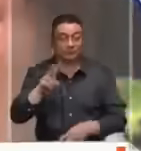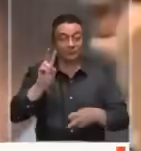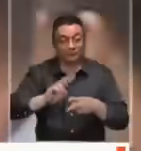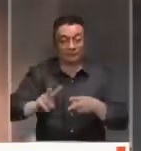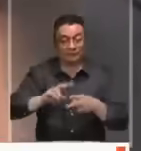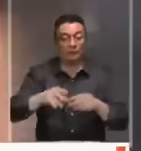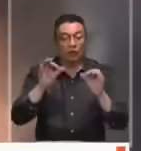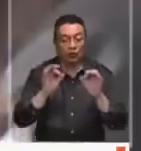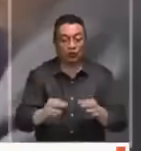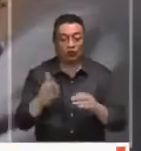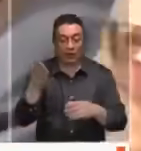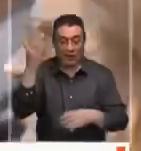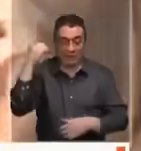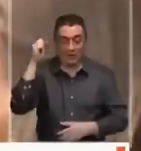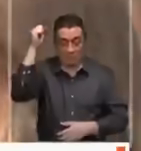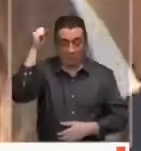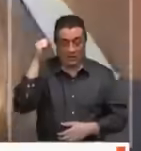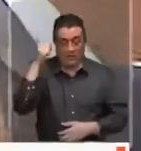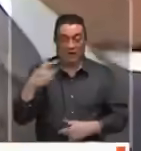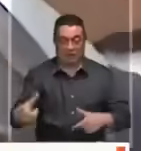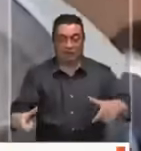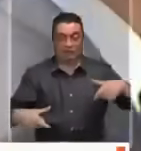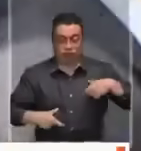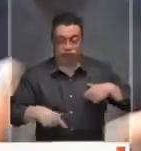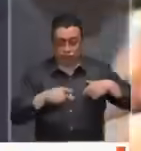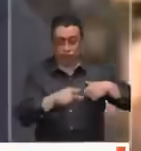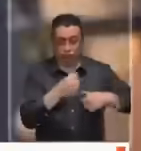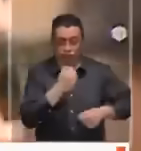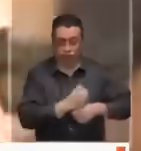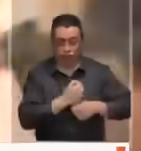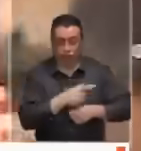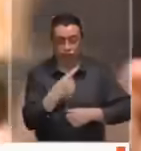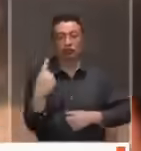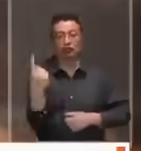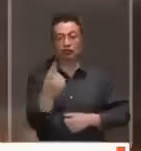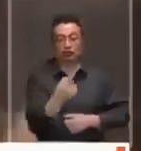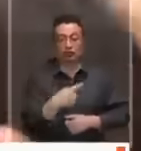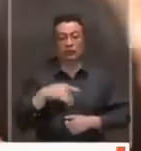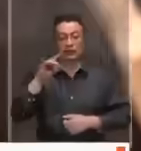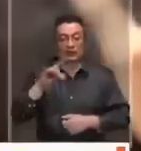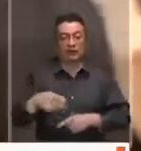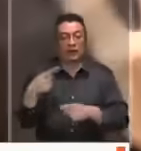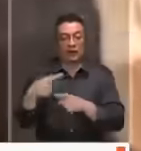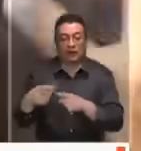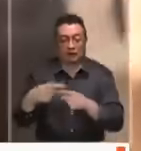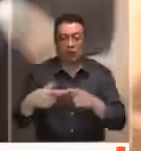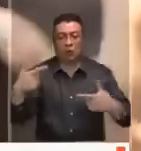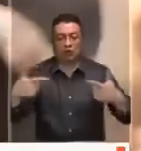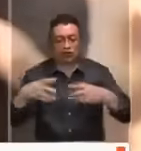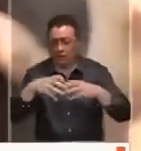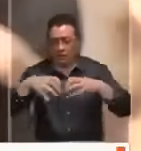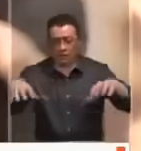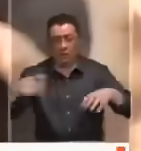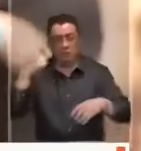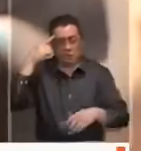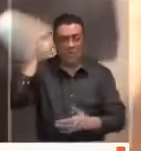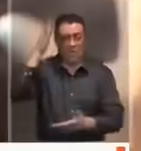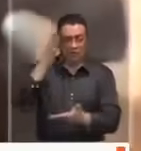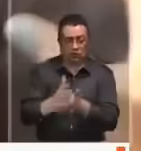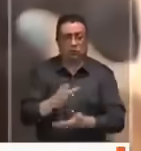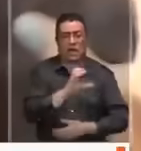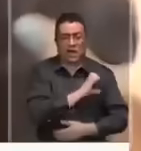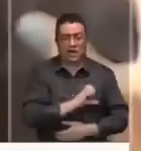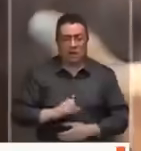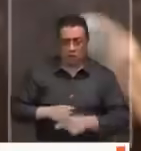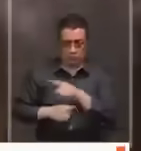en la administración de Sebastián Piñera y que todos sabemos que son de distintas tiendas políticas, pero que se tomó una decisión de Estado de que él